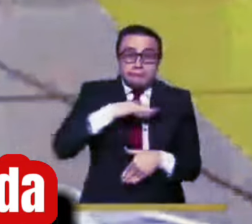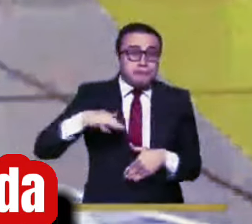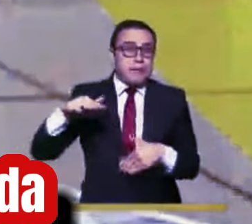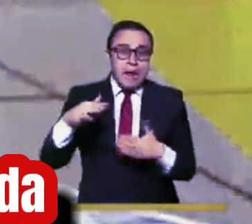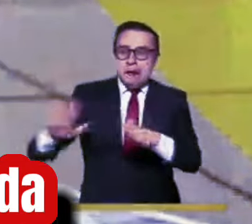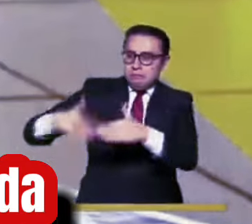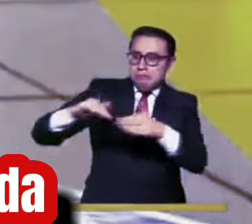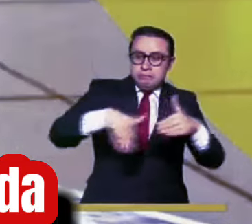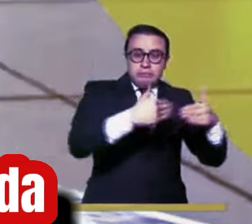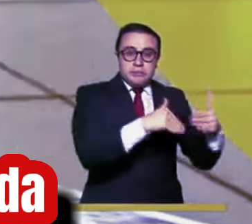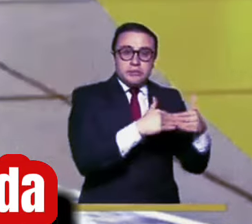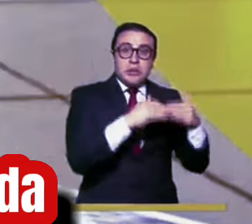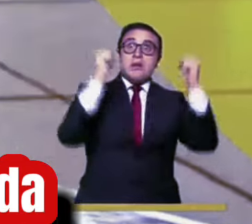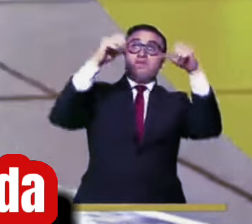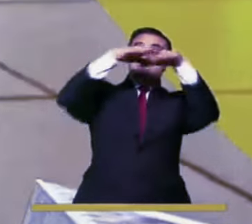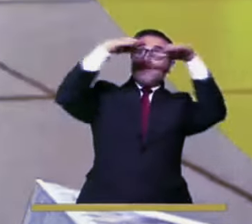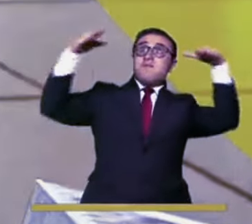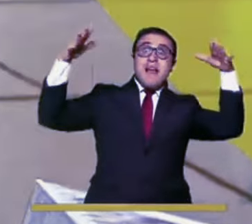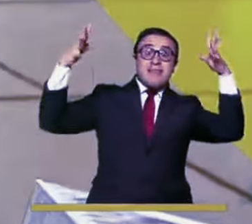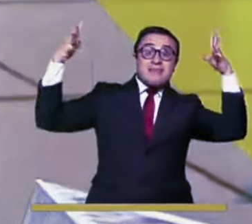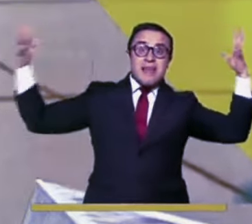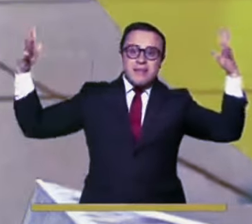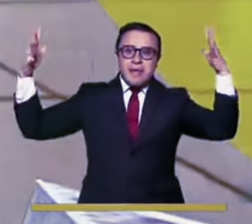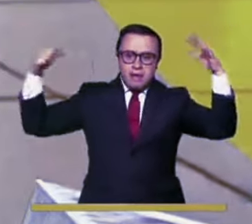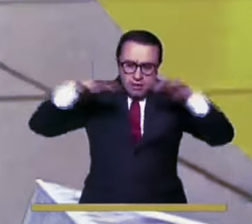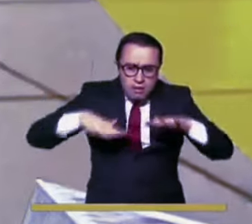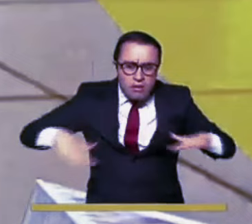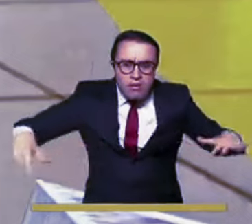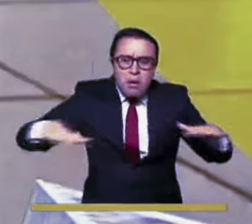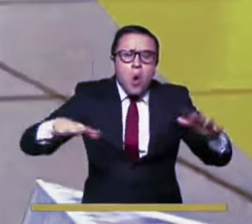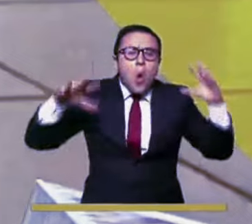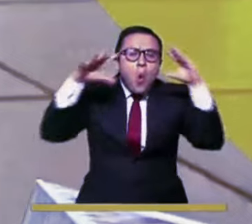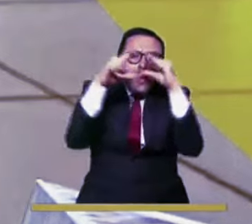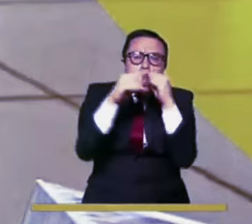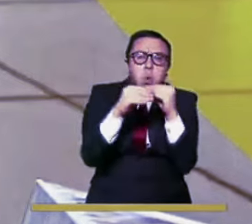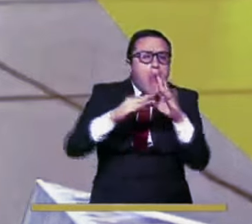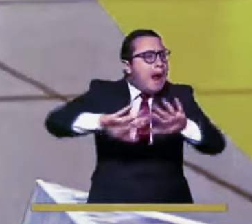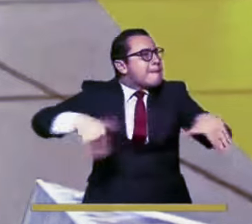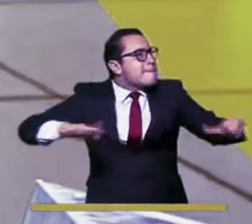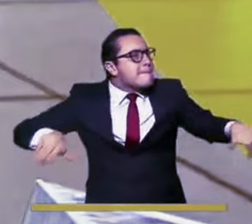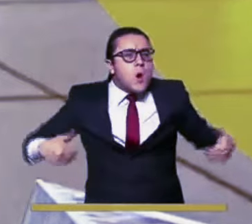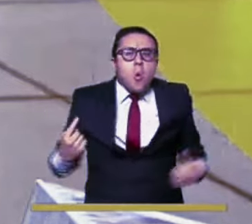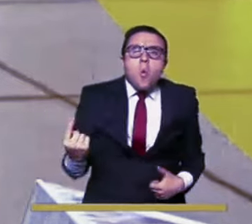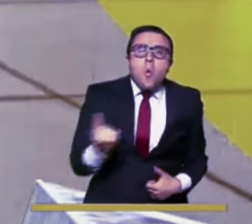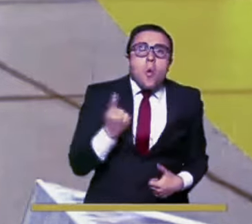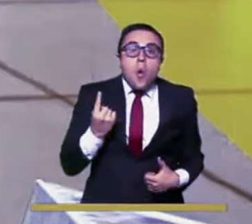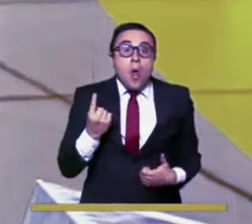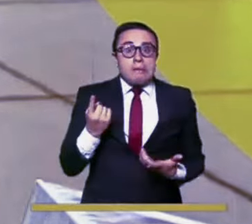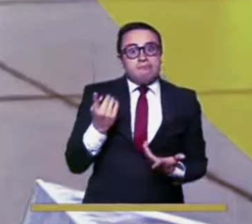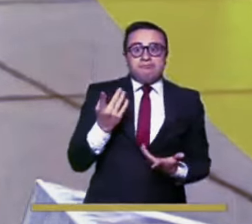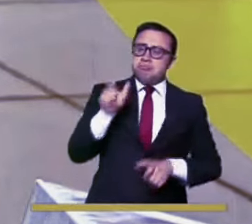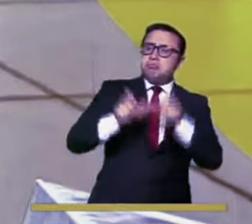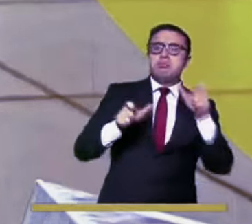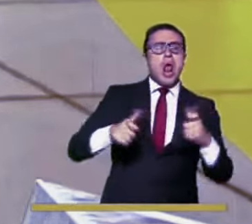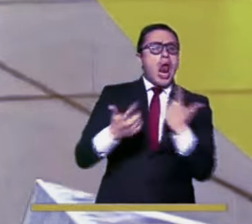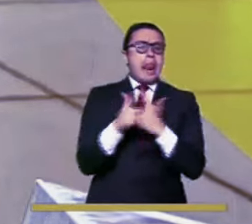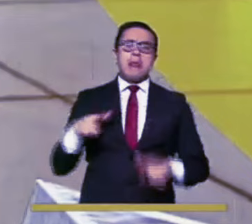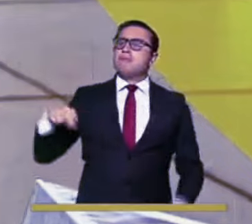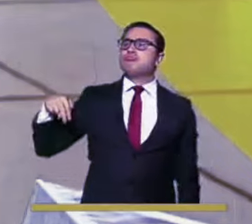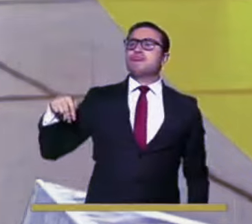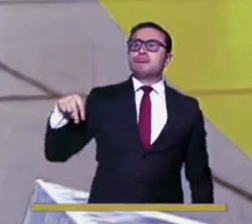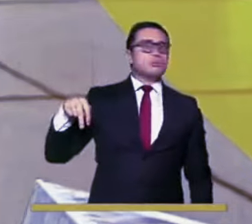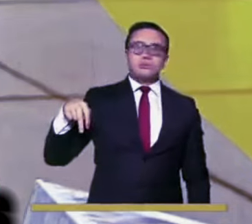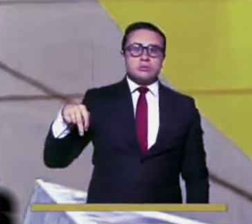Las zonas bajo la gran estructura elevada son oscuras y solitarias, por lo que se pueden convertir en lugares